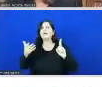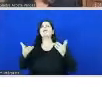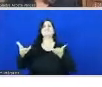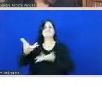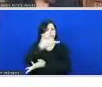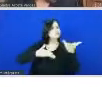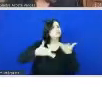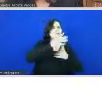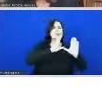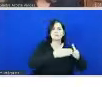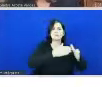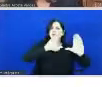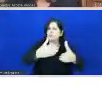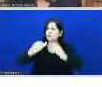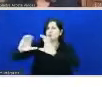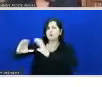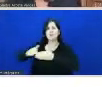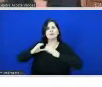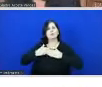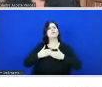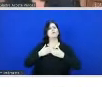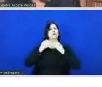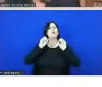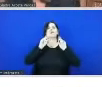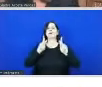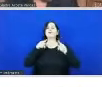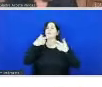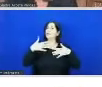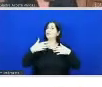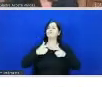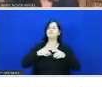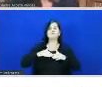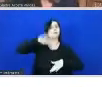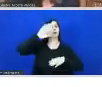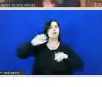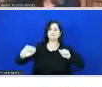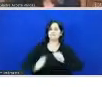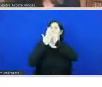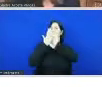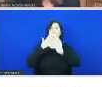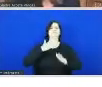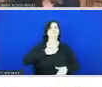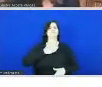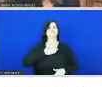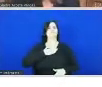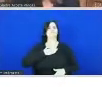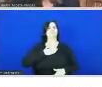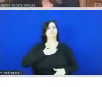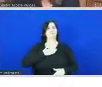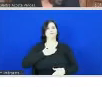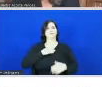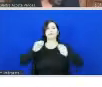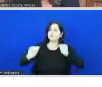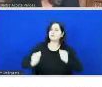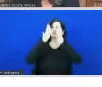mayor desafío que enfrentamos. O sea, el desafío de la desigualdad y la